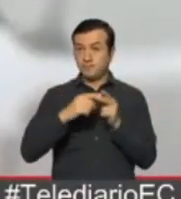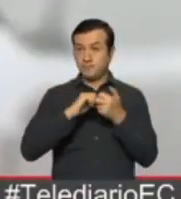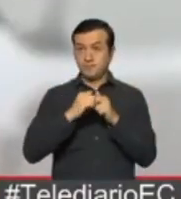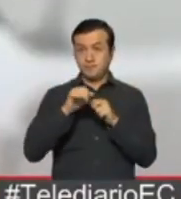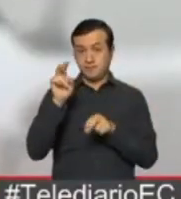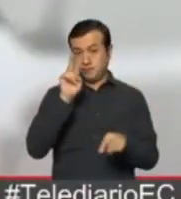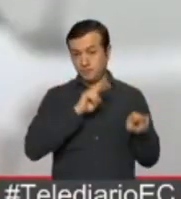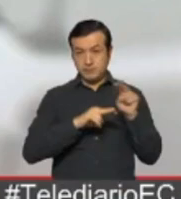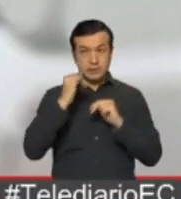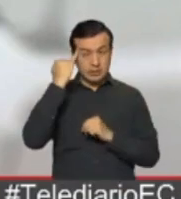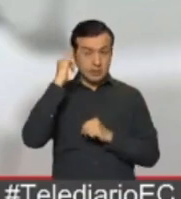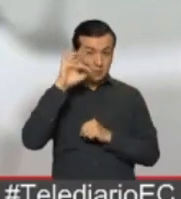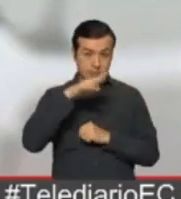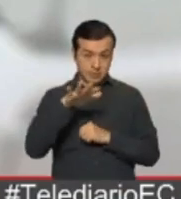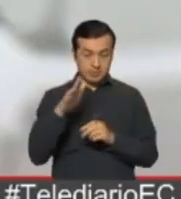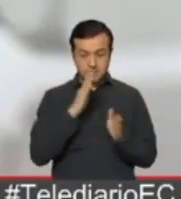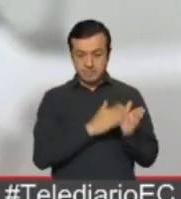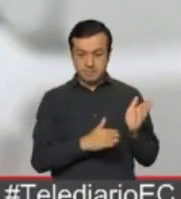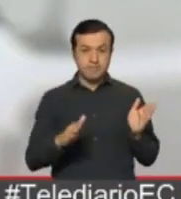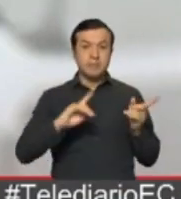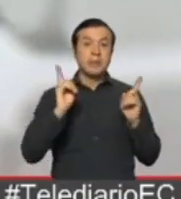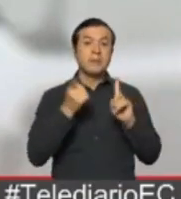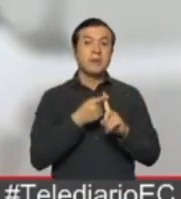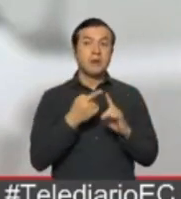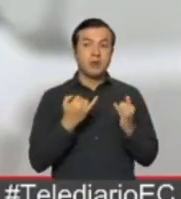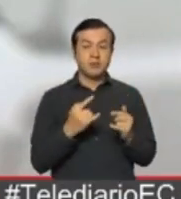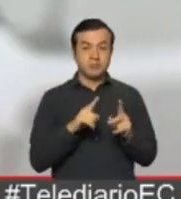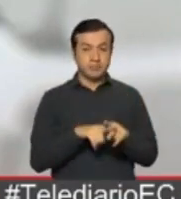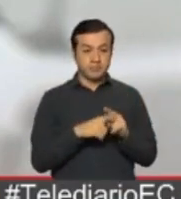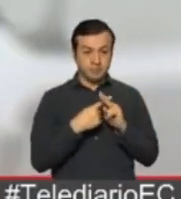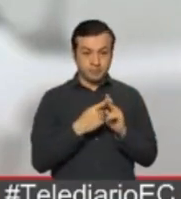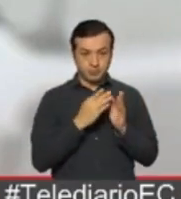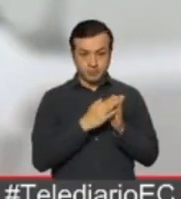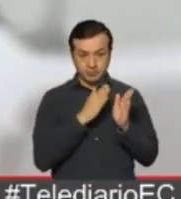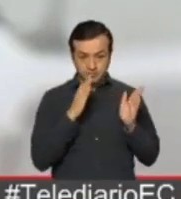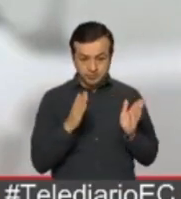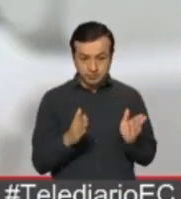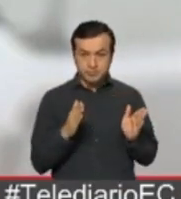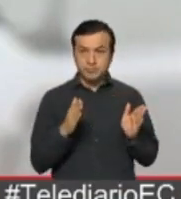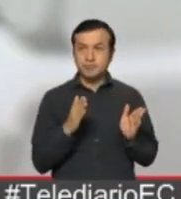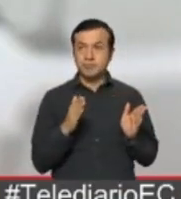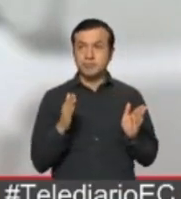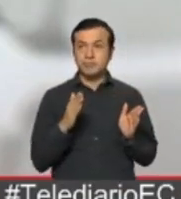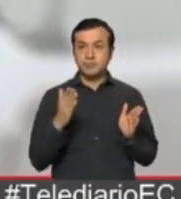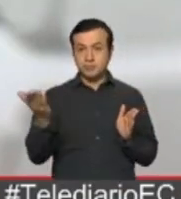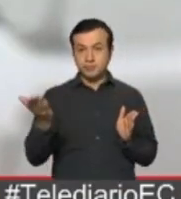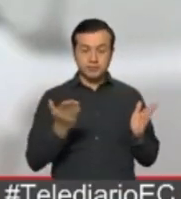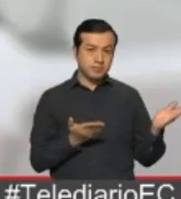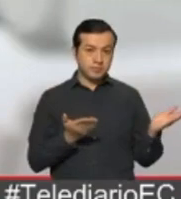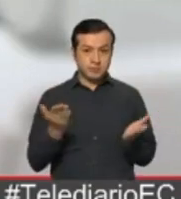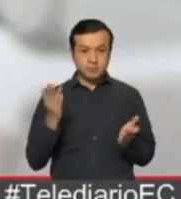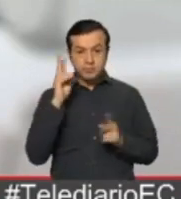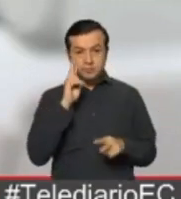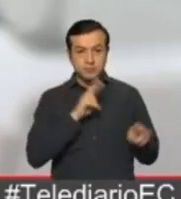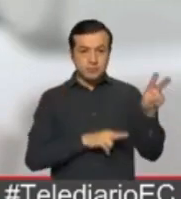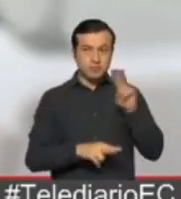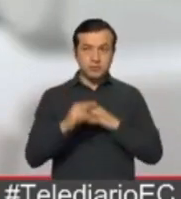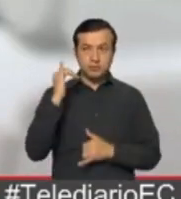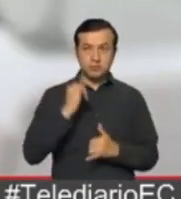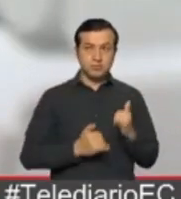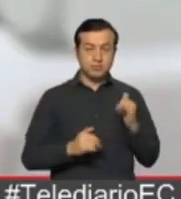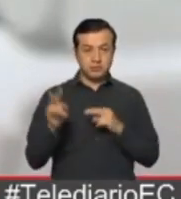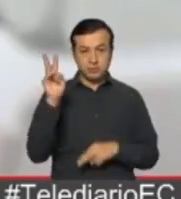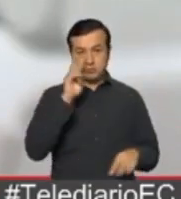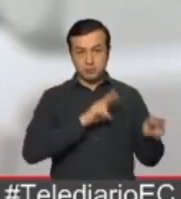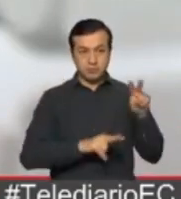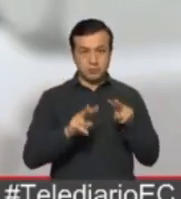una hipótesis para poder llegar a acuerdos primero estamos en la fase de la recepción o de los análisis ya finales porque el